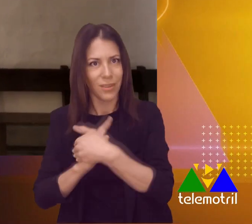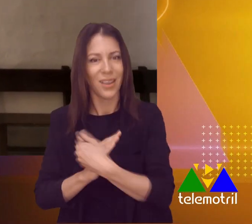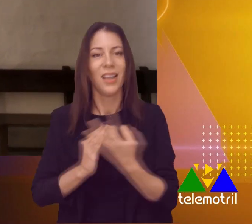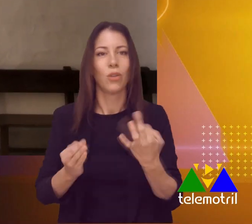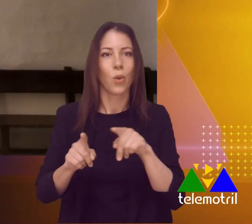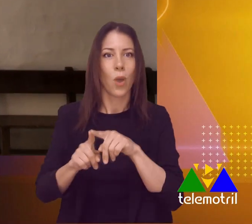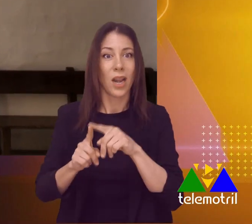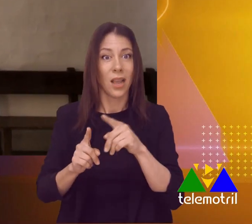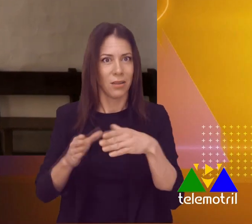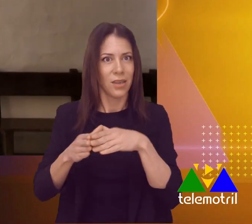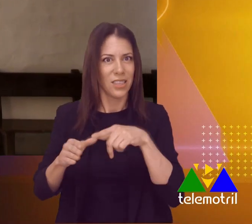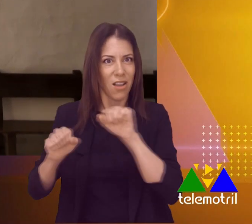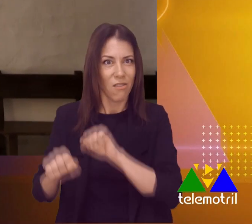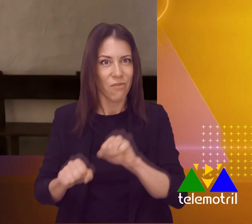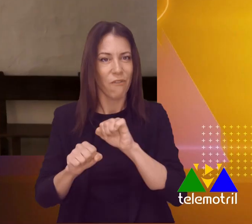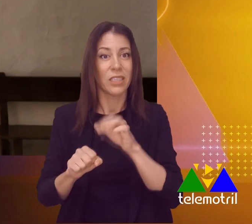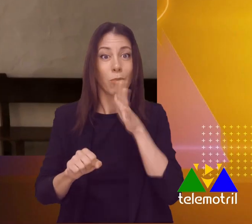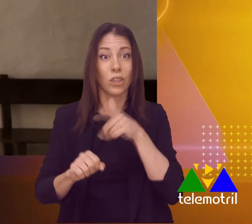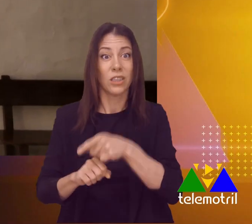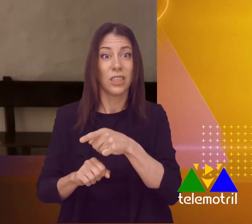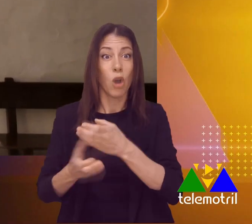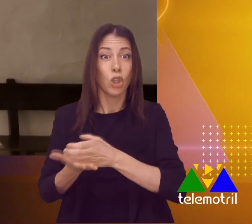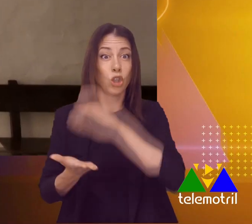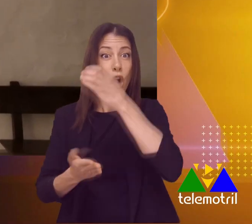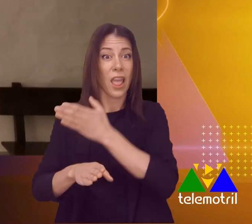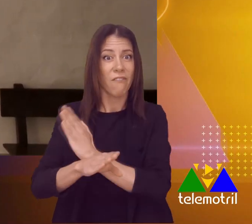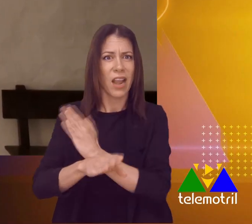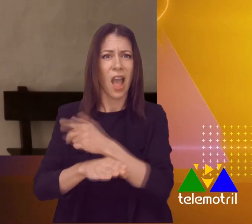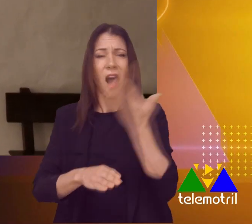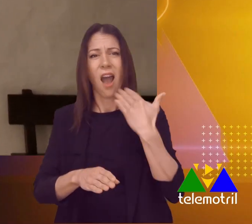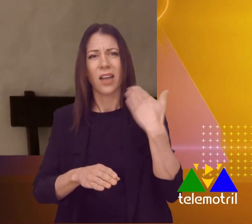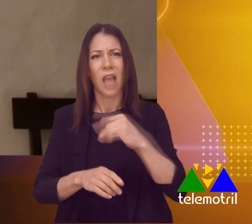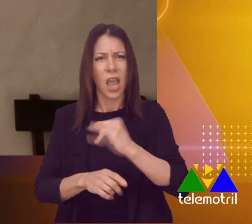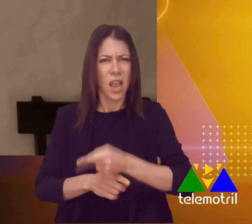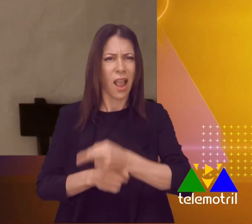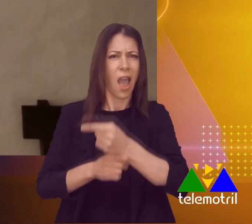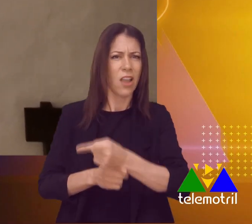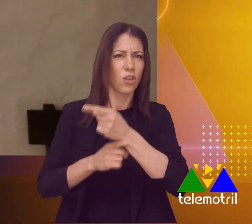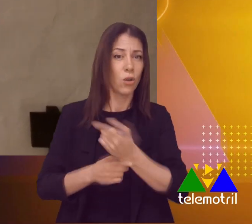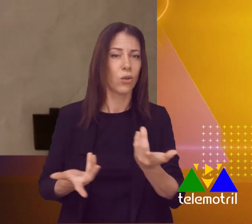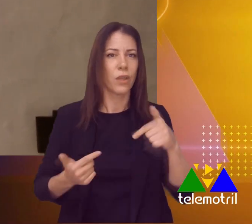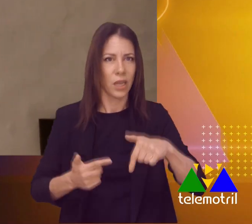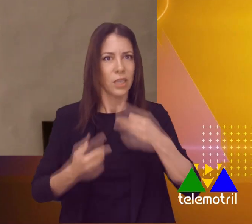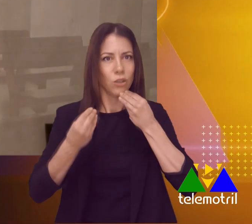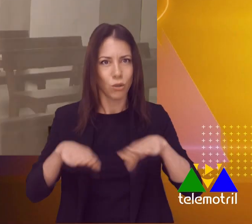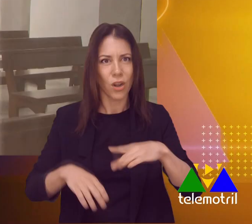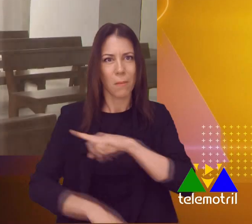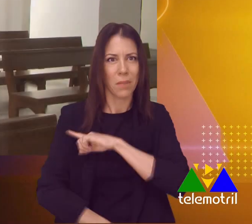de defensa. La iglesia mayor tuvo hasta cañones, es decir, que la torre de la vela tuvo hasta cañones, es decir, que aquí tenemos historia militar,